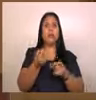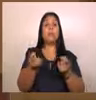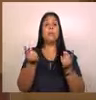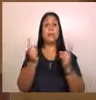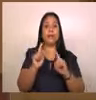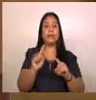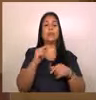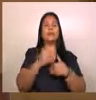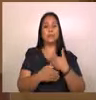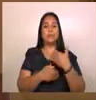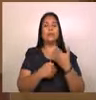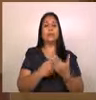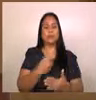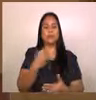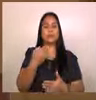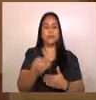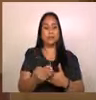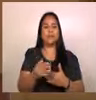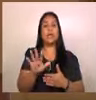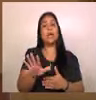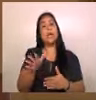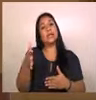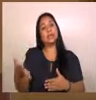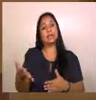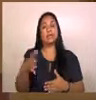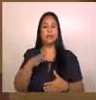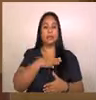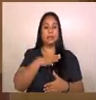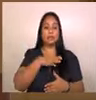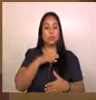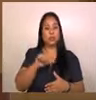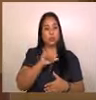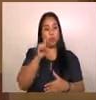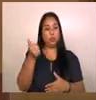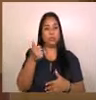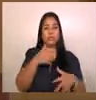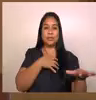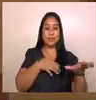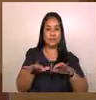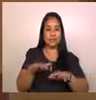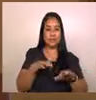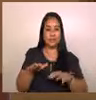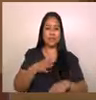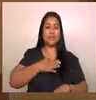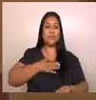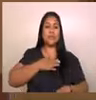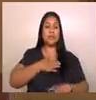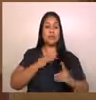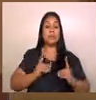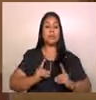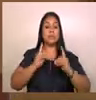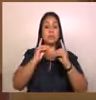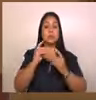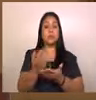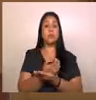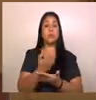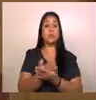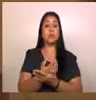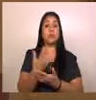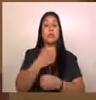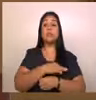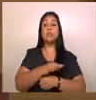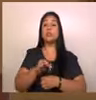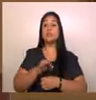paso que se va dando. Ayer tuvimos otra actividad que se llamaba Desarrollo Económico de los